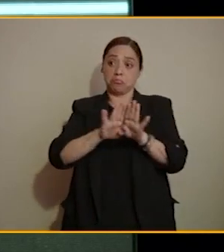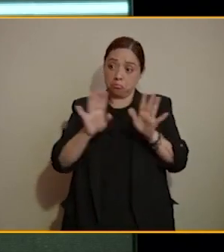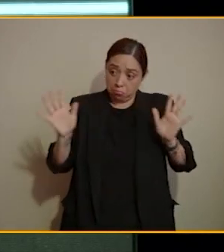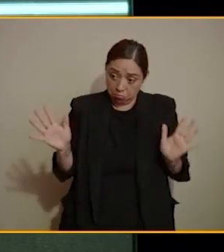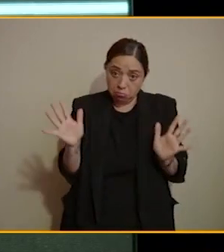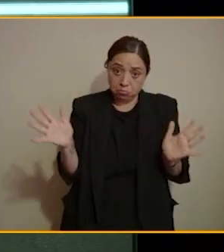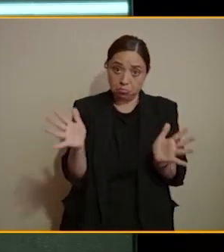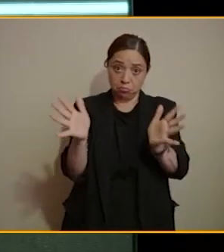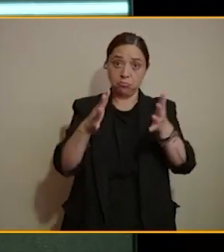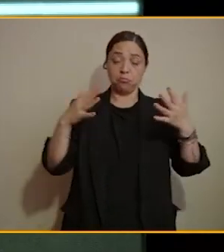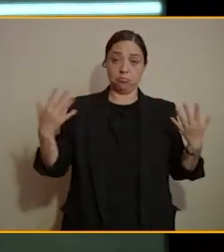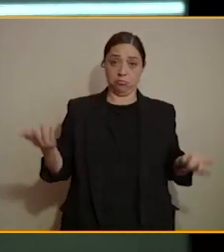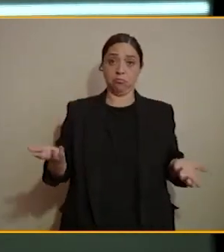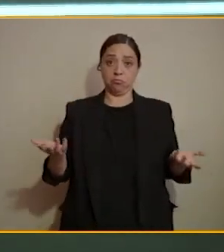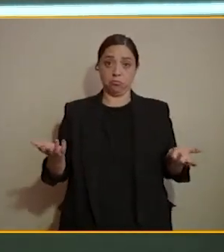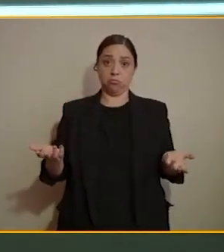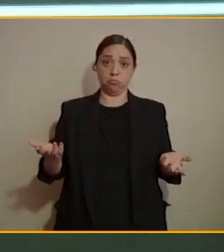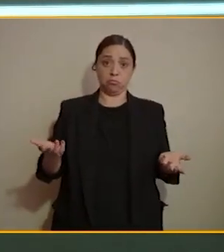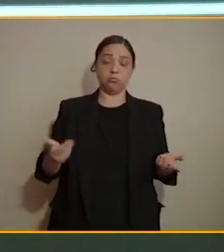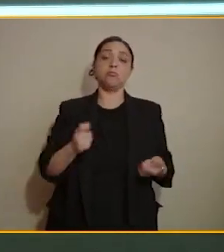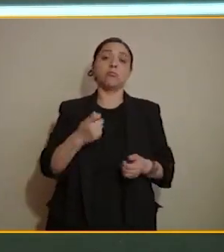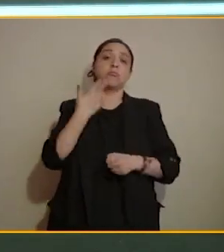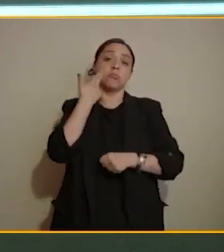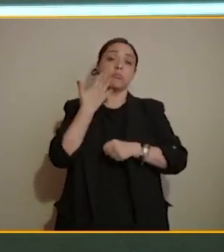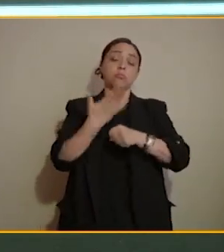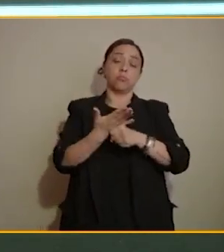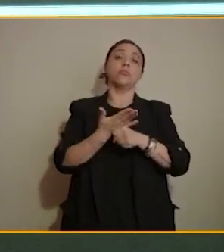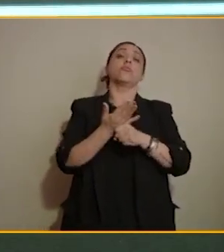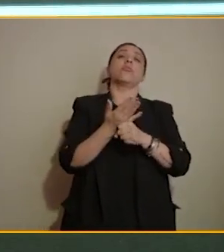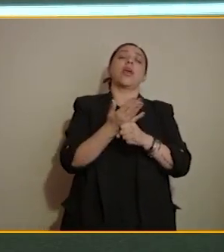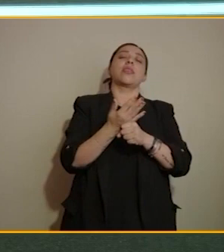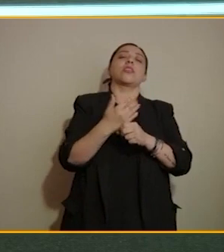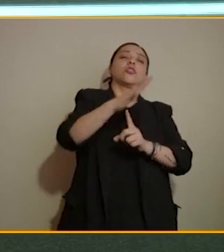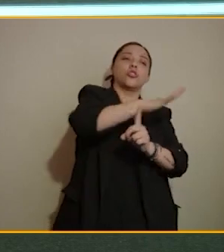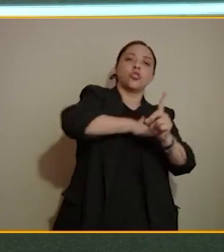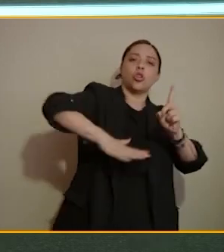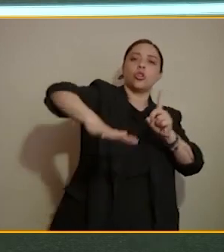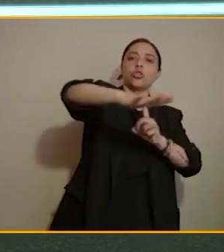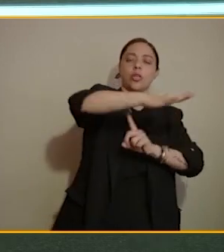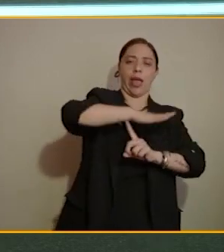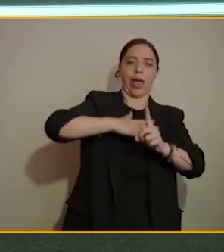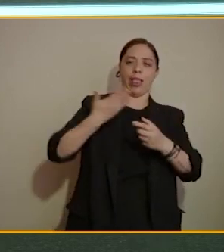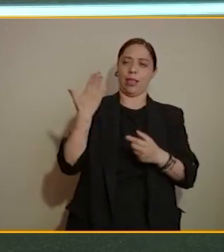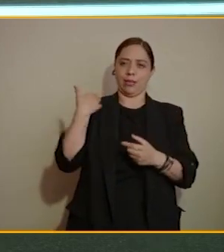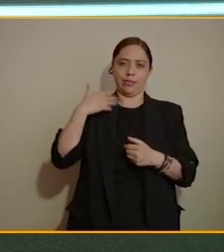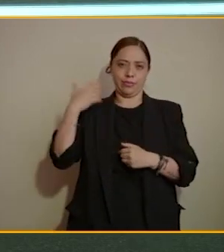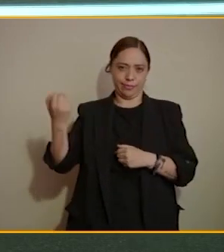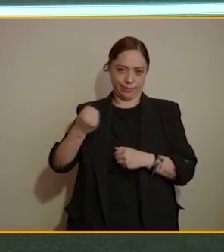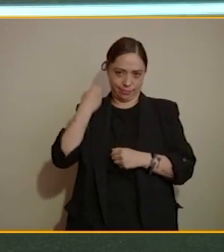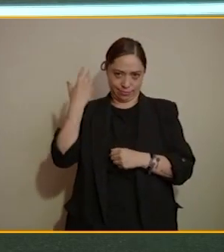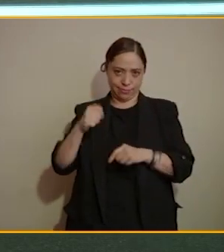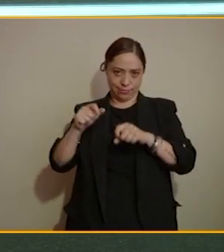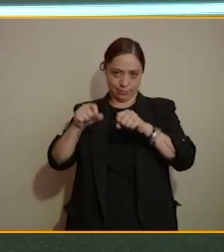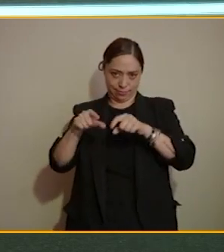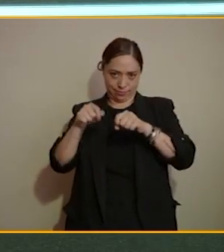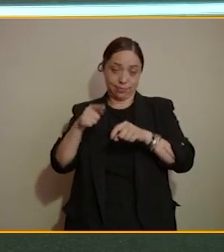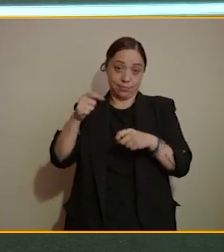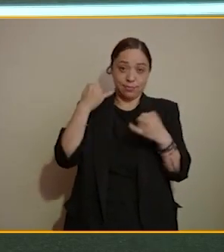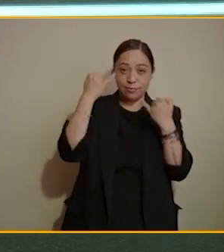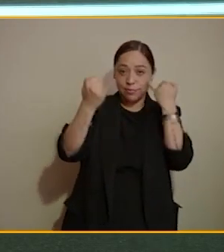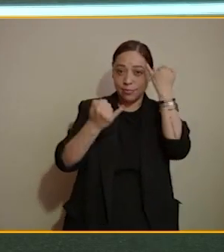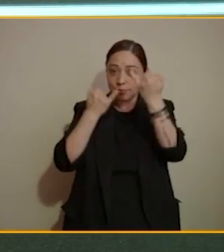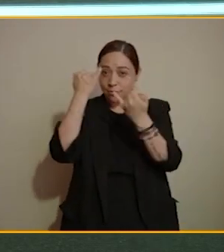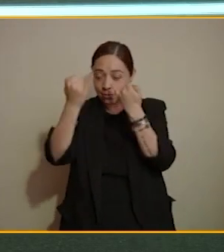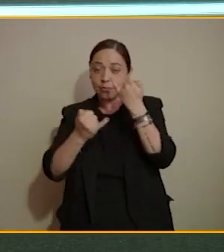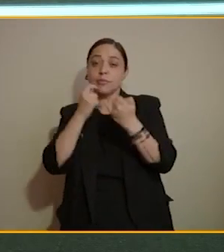maquinaria. Maquinaria de responsabilidad social corporativa, como les platicaban en la conferencia anterior. Estas ideas que les ayuden